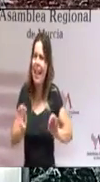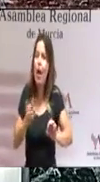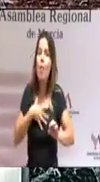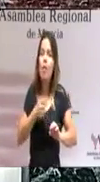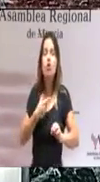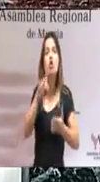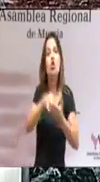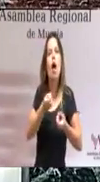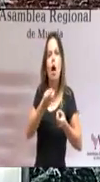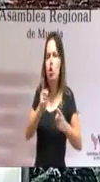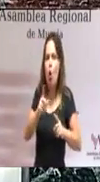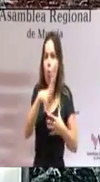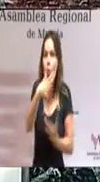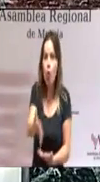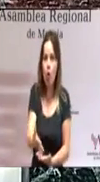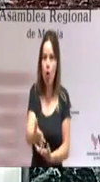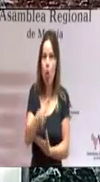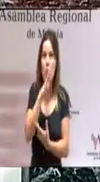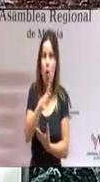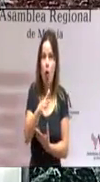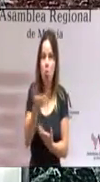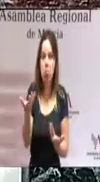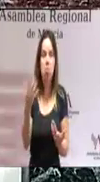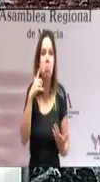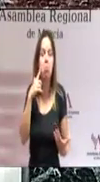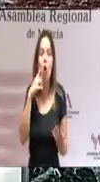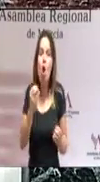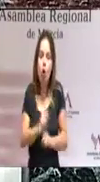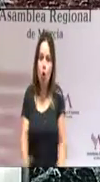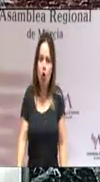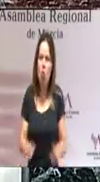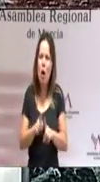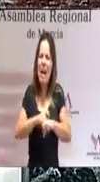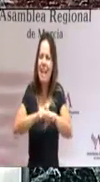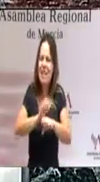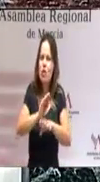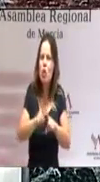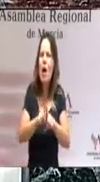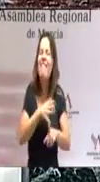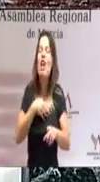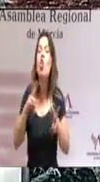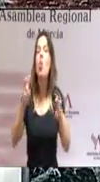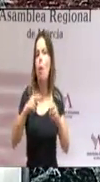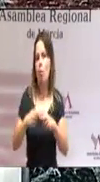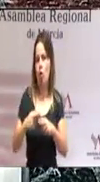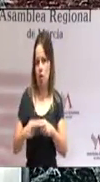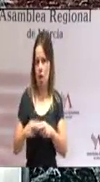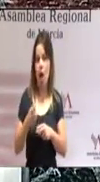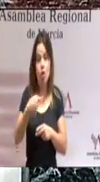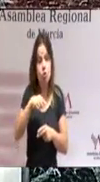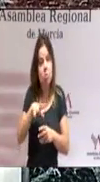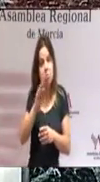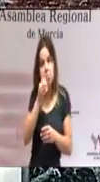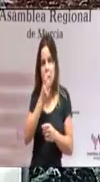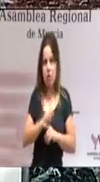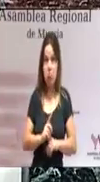a su sesión. ¿Por qué? Es absolutamente paradójico. Un rasgo más de esa pretendida nueva política que no terminamos de ver